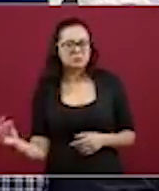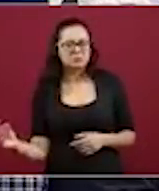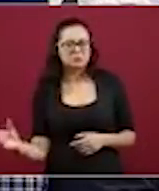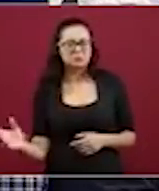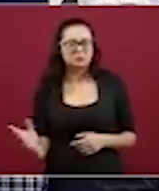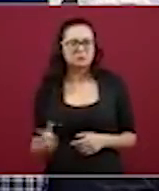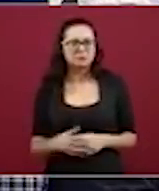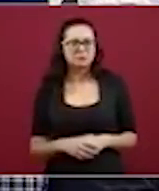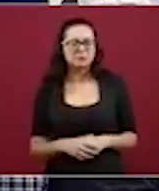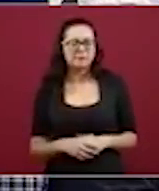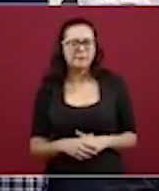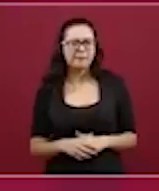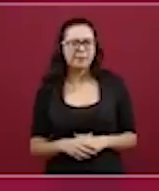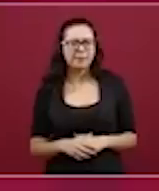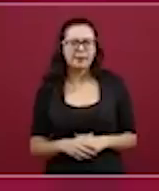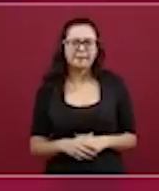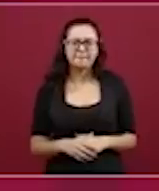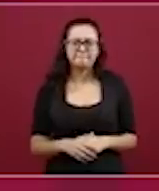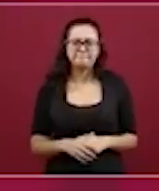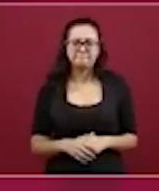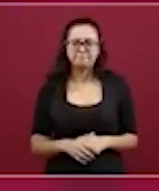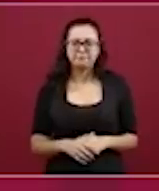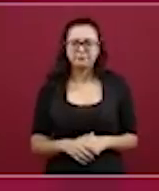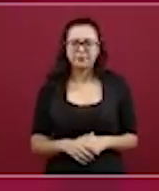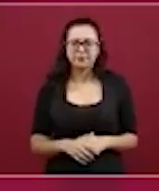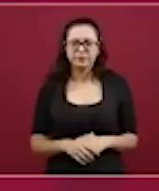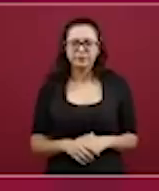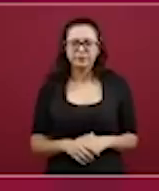No, se vieron las